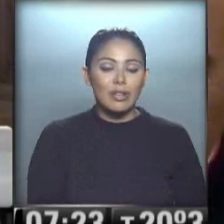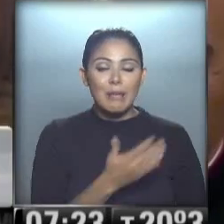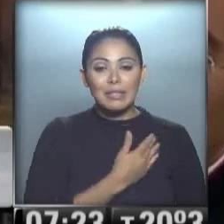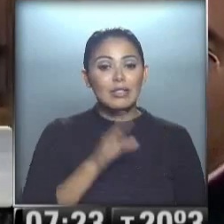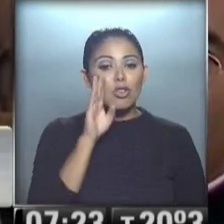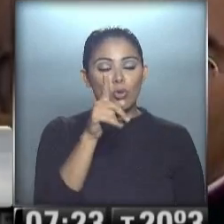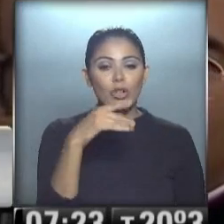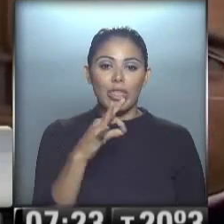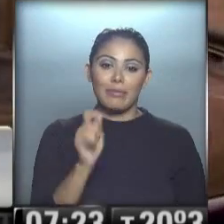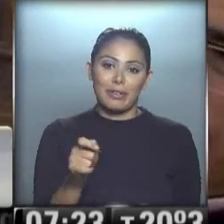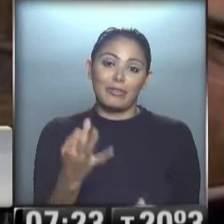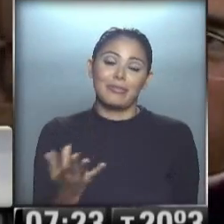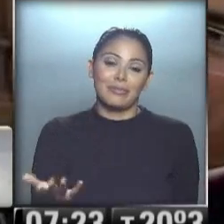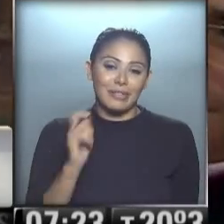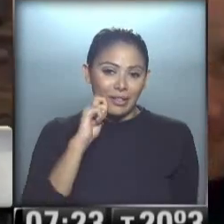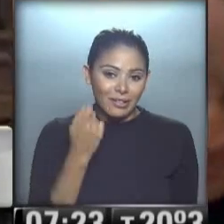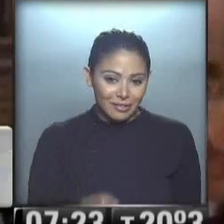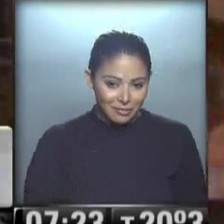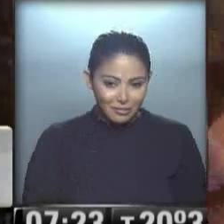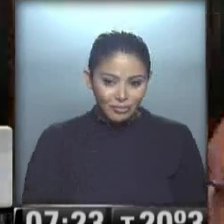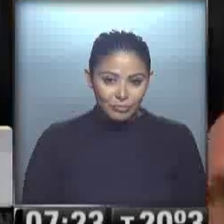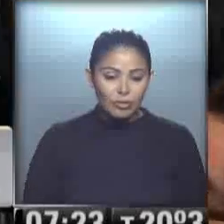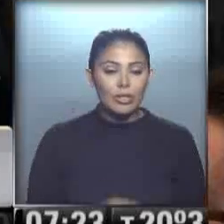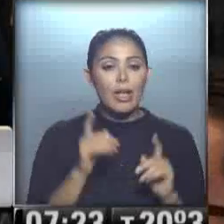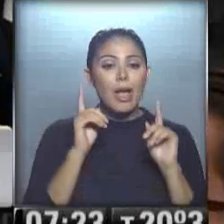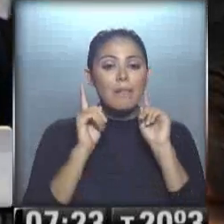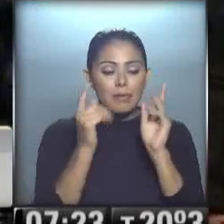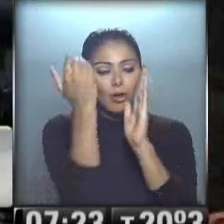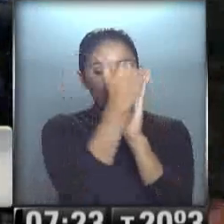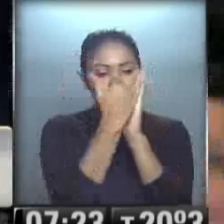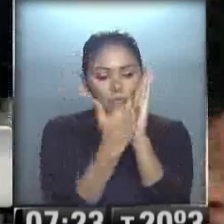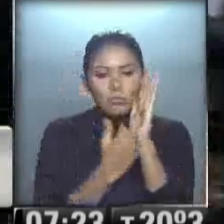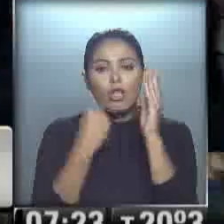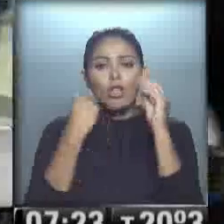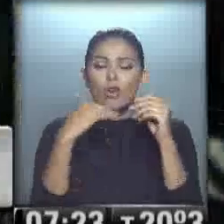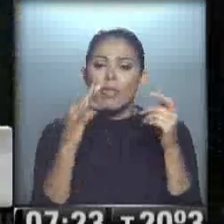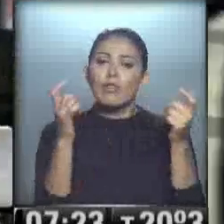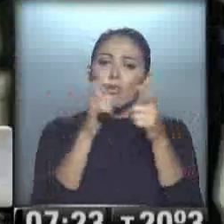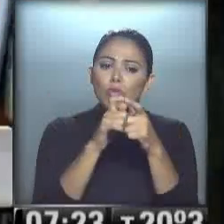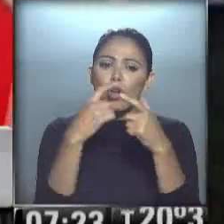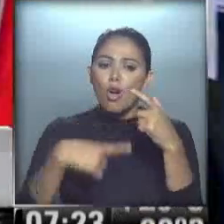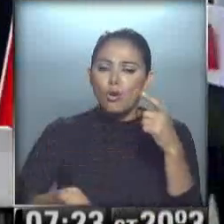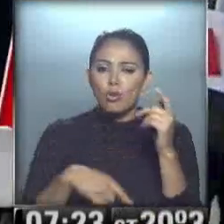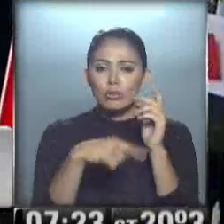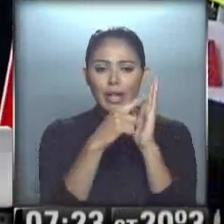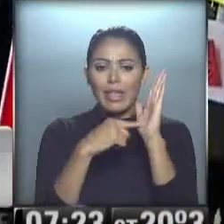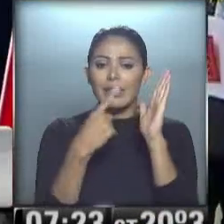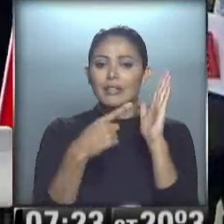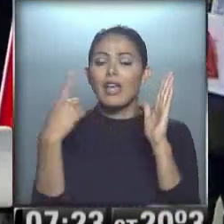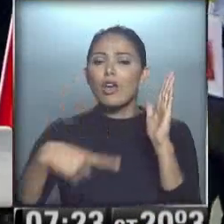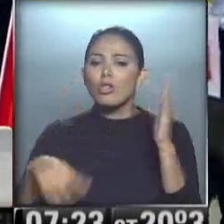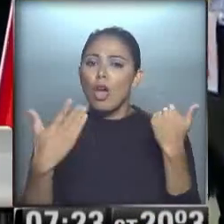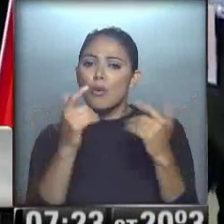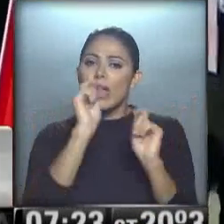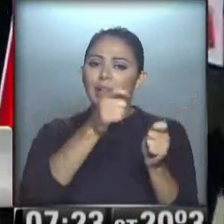Unidos pue llevar un buen presente al papa que hasta dentro del protocolo hay hay situaciones puntuales de qué es lo que se obsequia